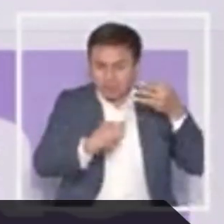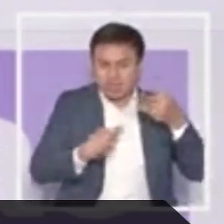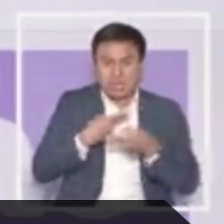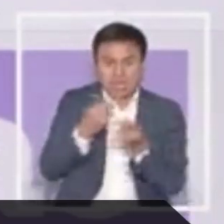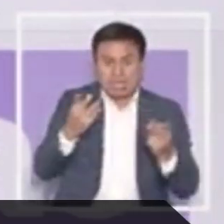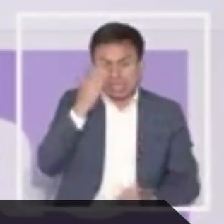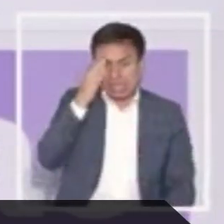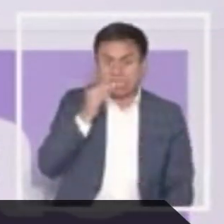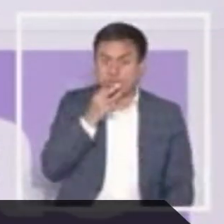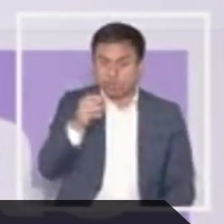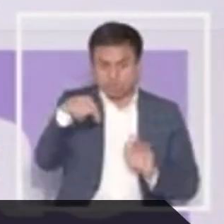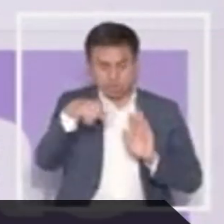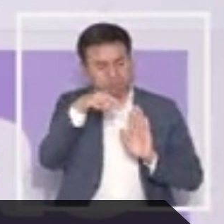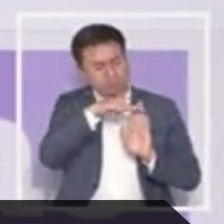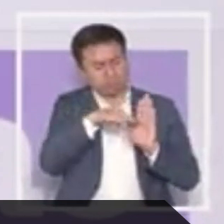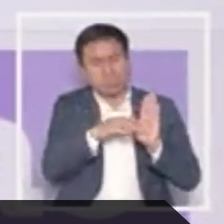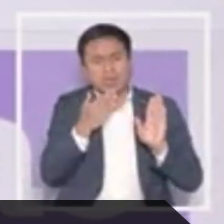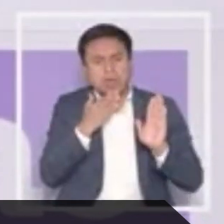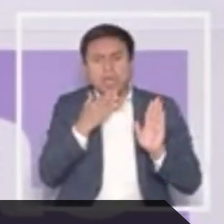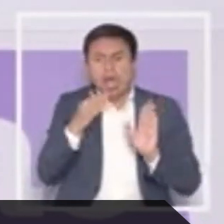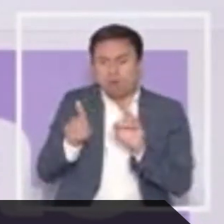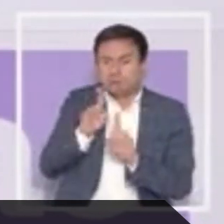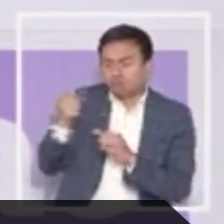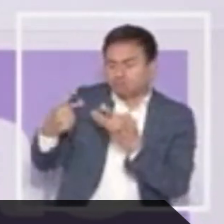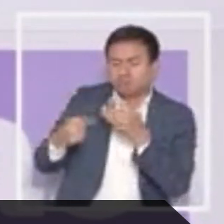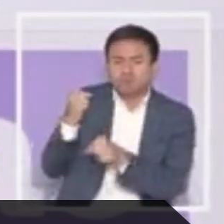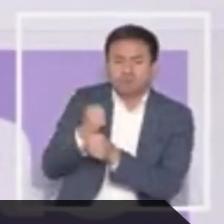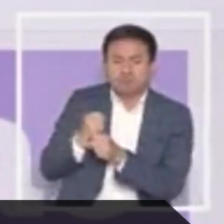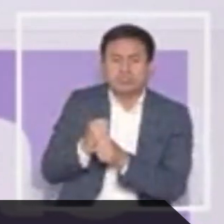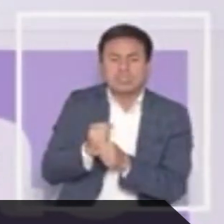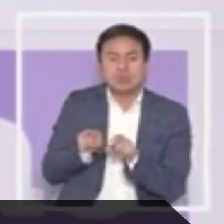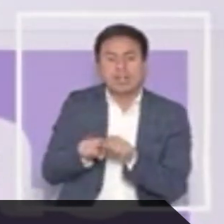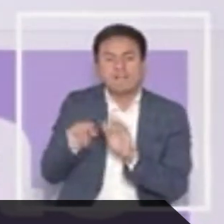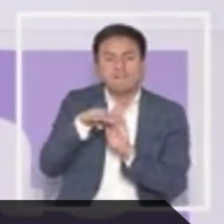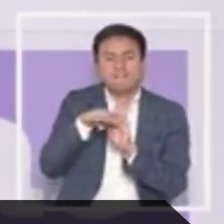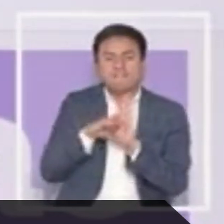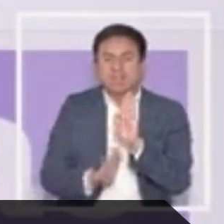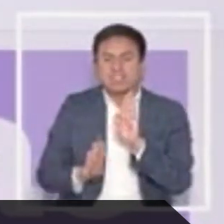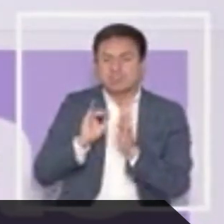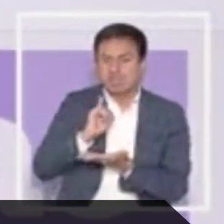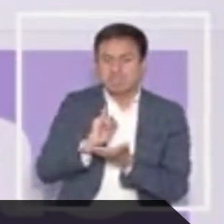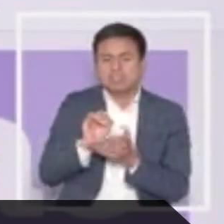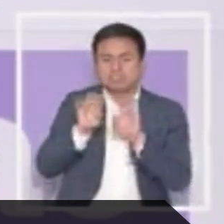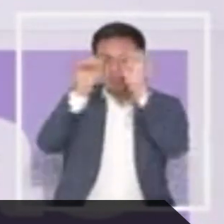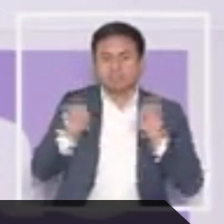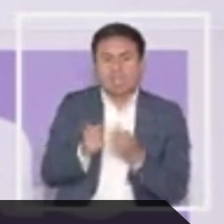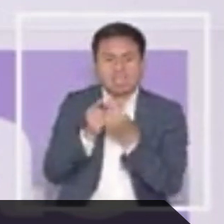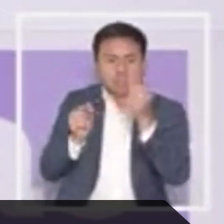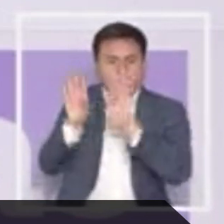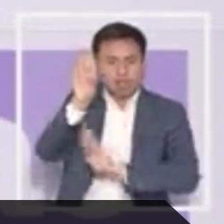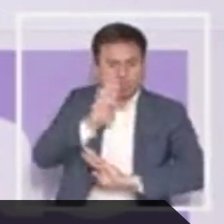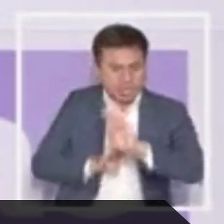día, además de otras en las que estamos trabajando, como sentar las bases institucionales de un sistema nacional de cuidado,